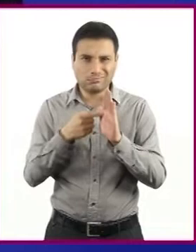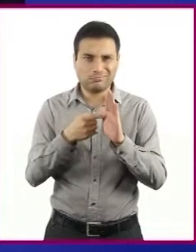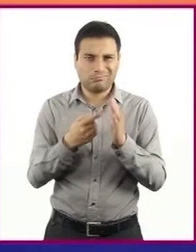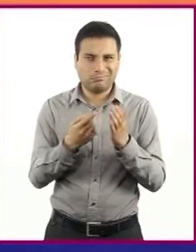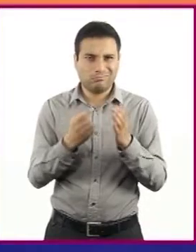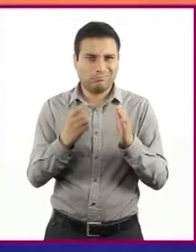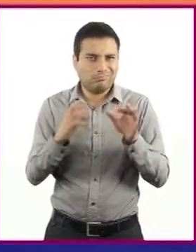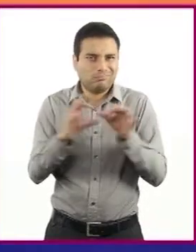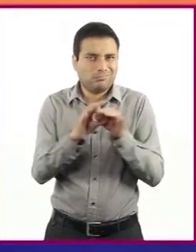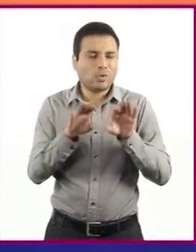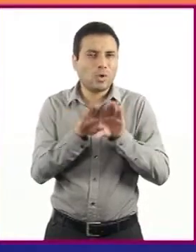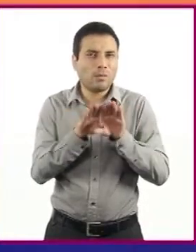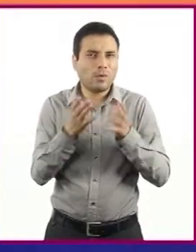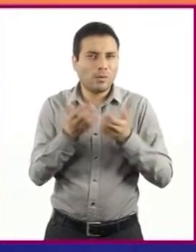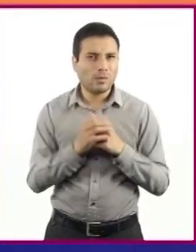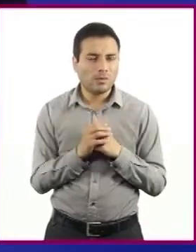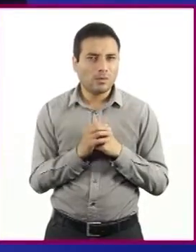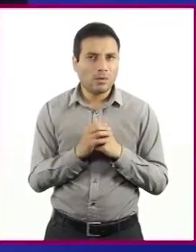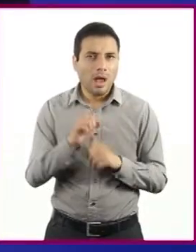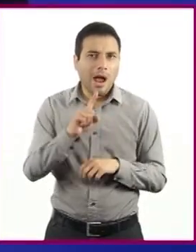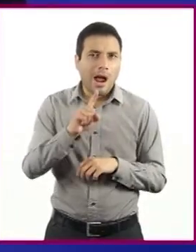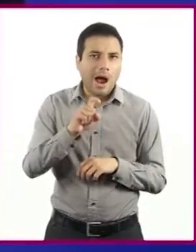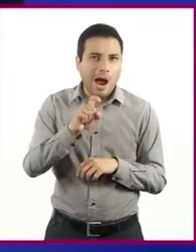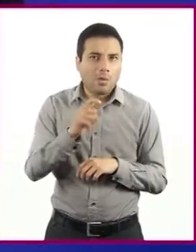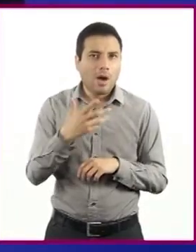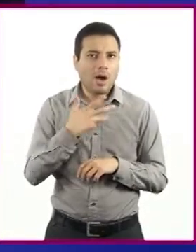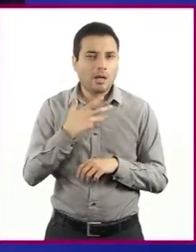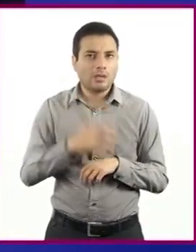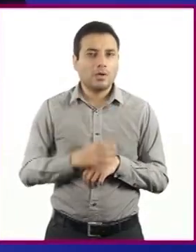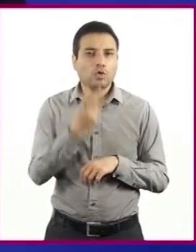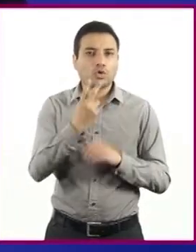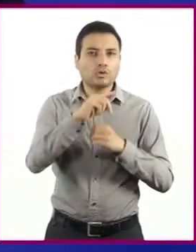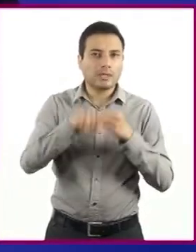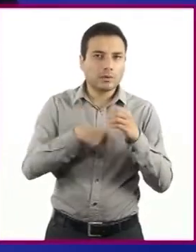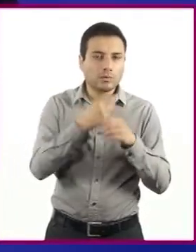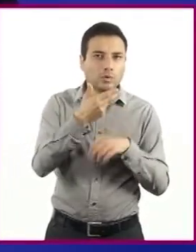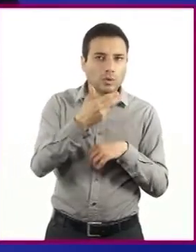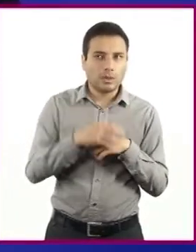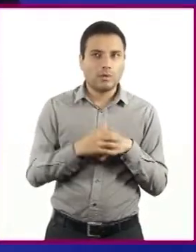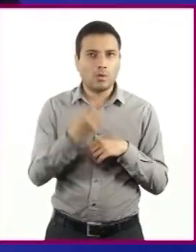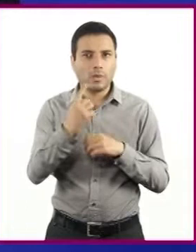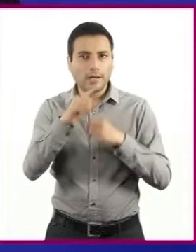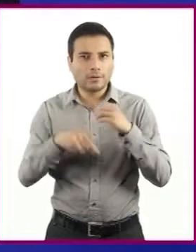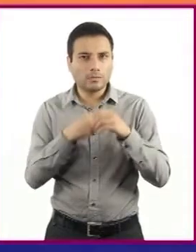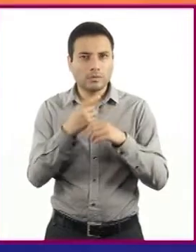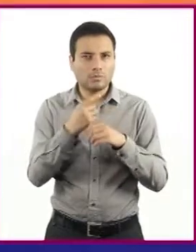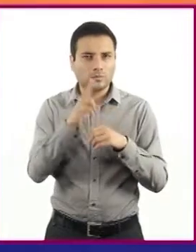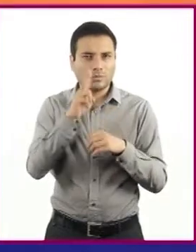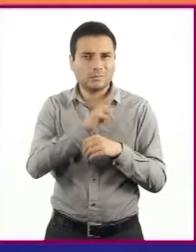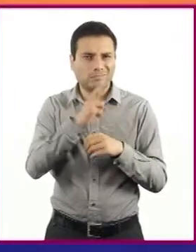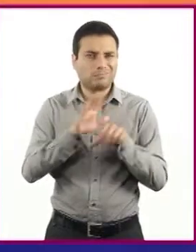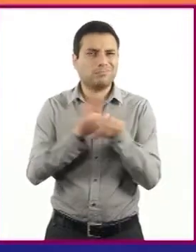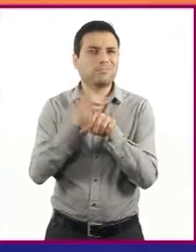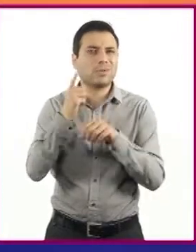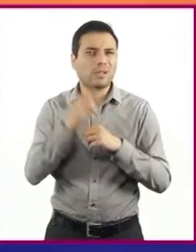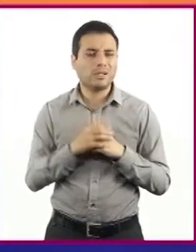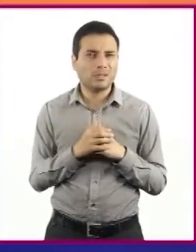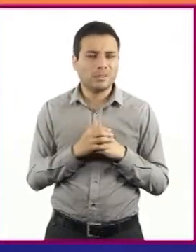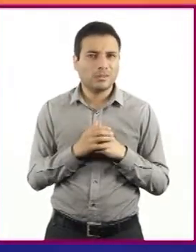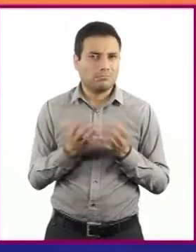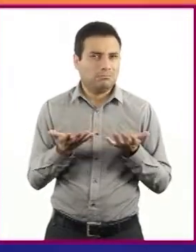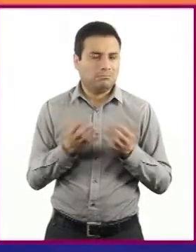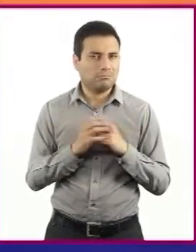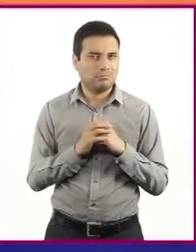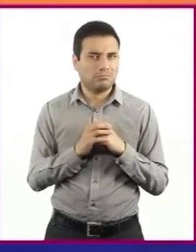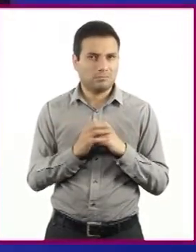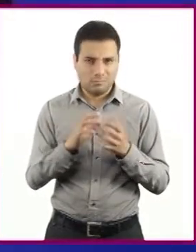uniones? ¿Por qué el agua está formada por 2 átomos de hidrógeno y 1 de oxígeno? ¿No es posible que